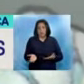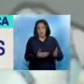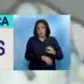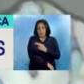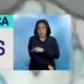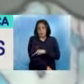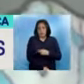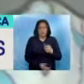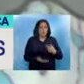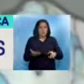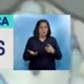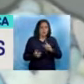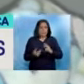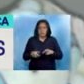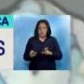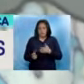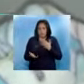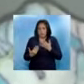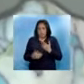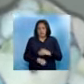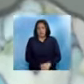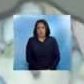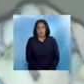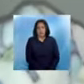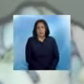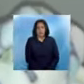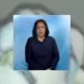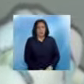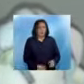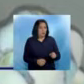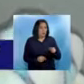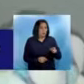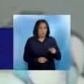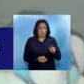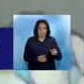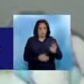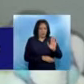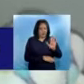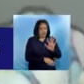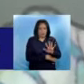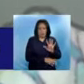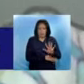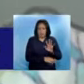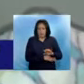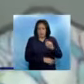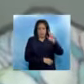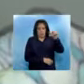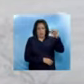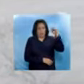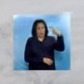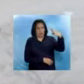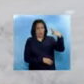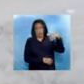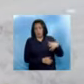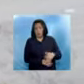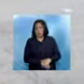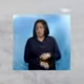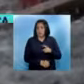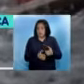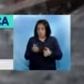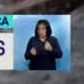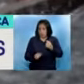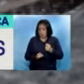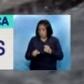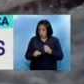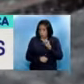¿Qué es lo que no le dejó a ver? El sol, porque es el sol, las 5 de la tarde, eso es el sol está atrás del cerro. El conductor del